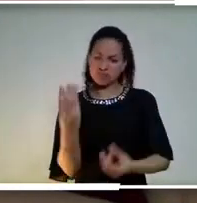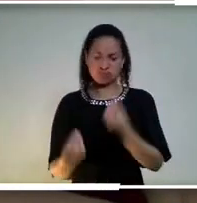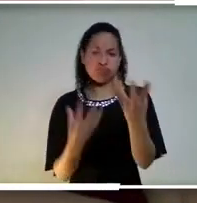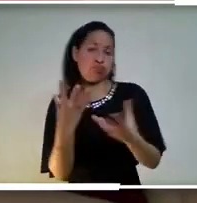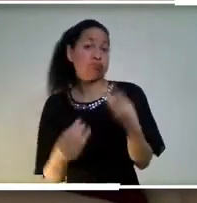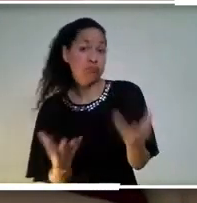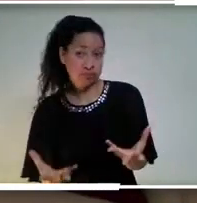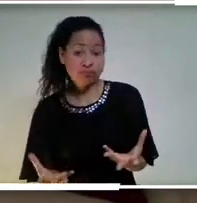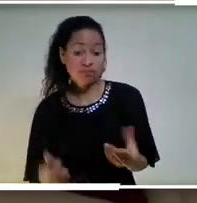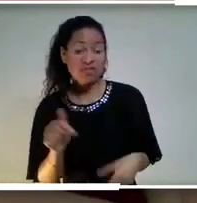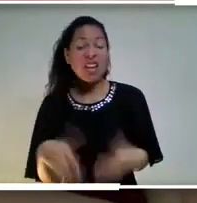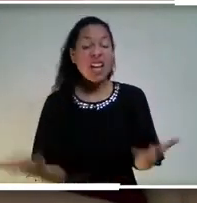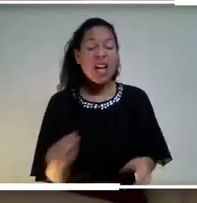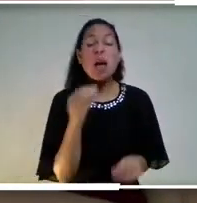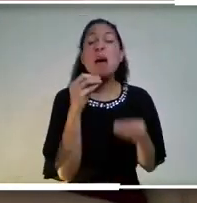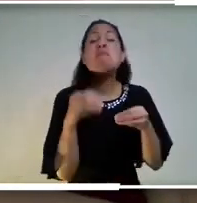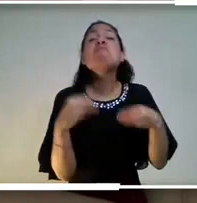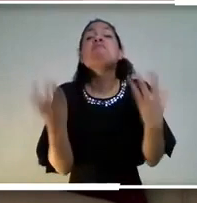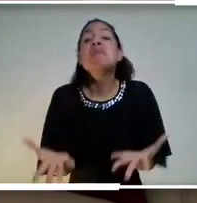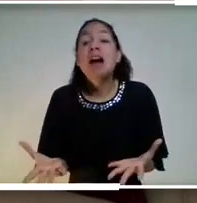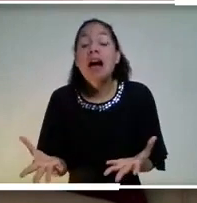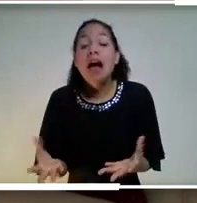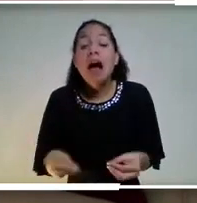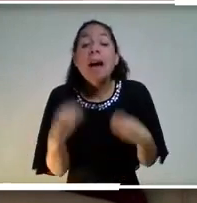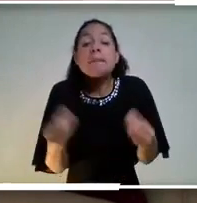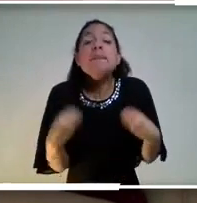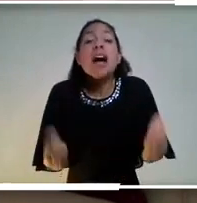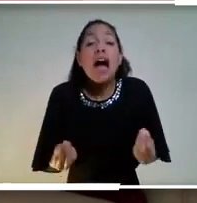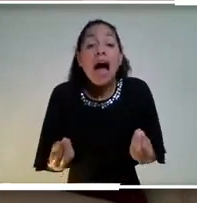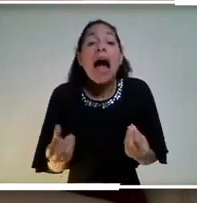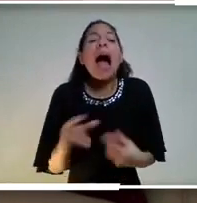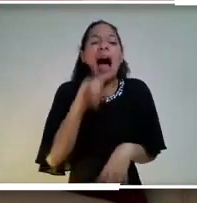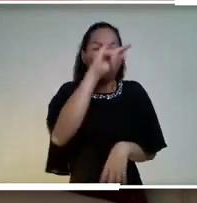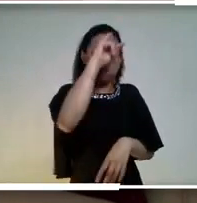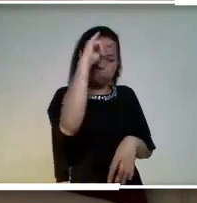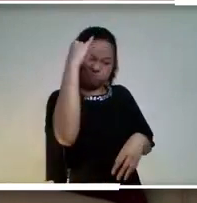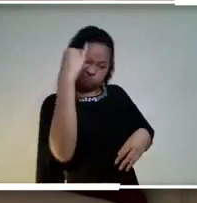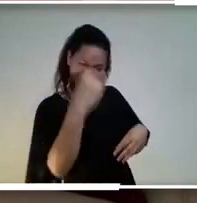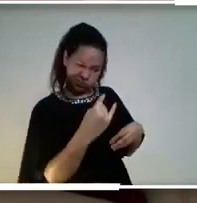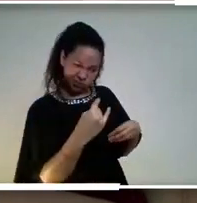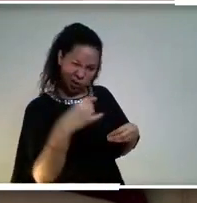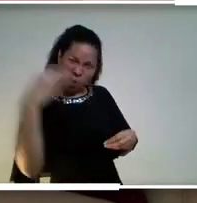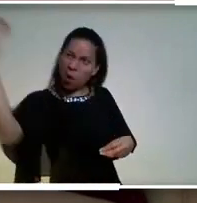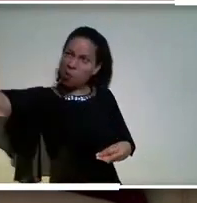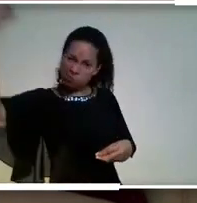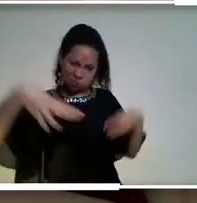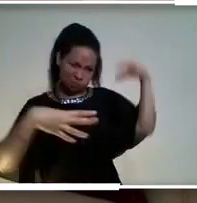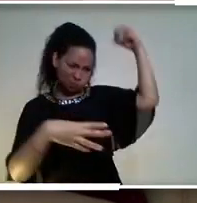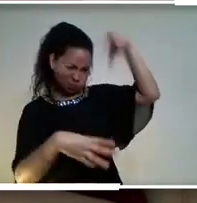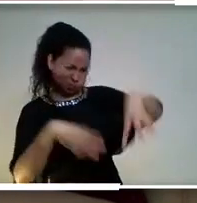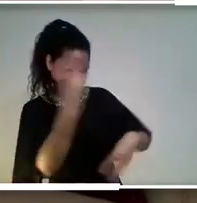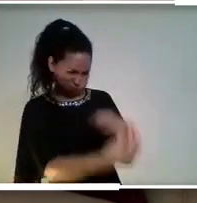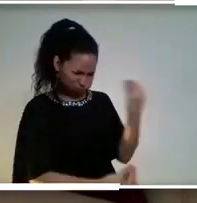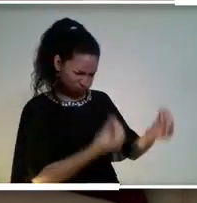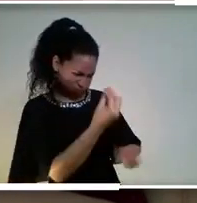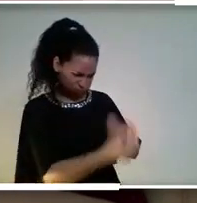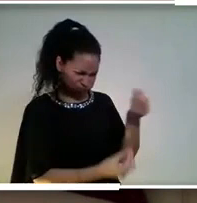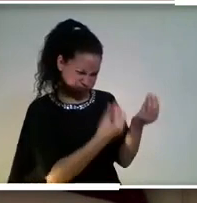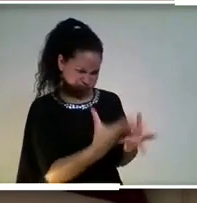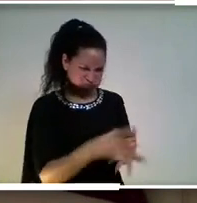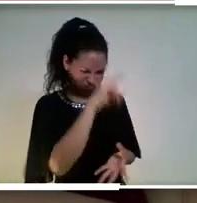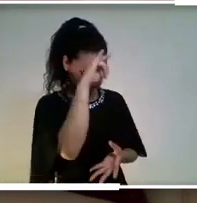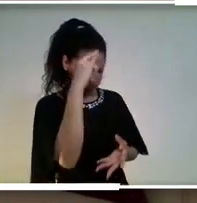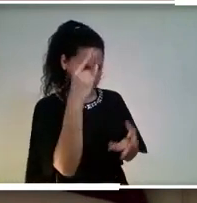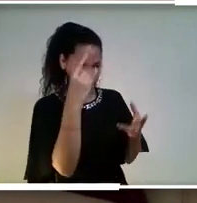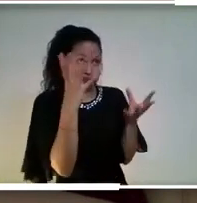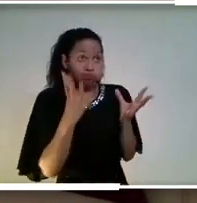será el fuego final y una vez que se apaguen porque se va a pagar dice la biblia no es que existe por la eternidad